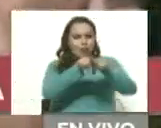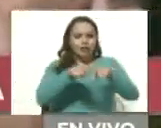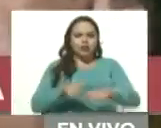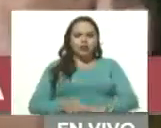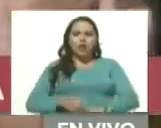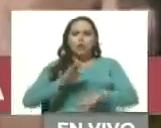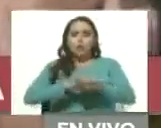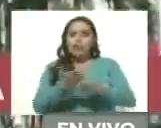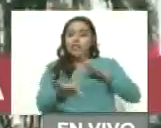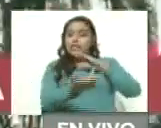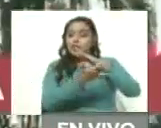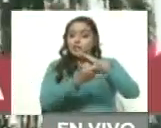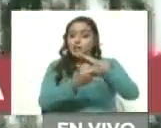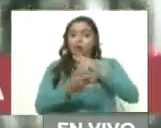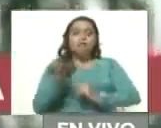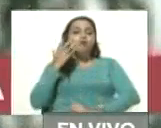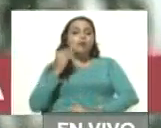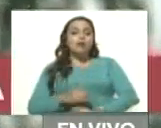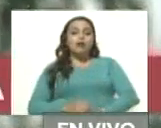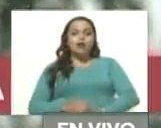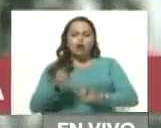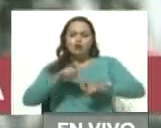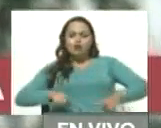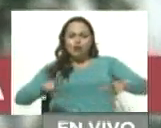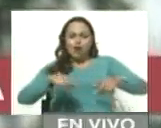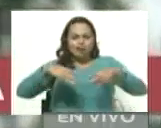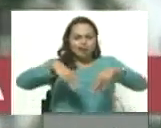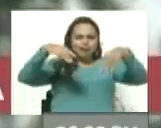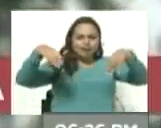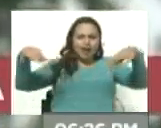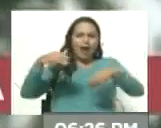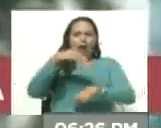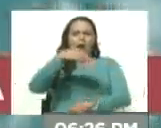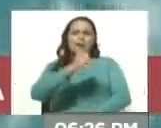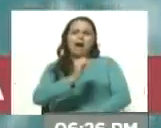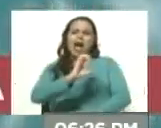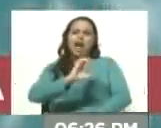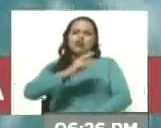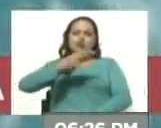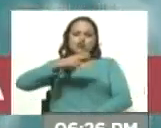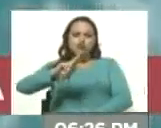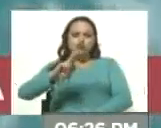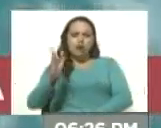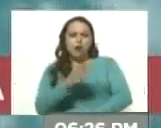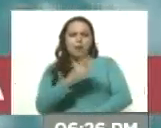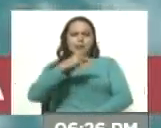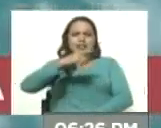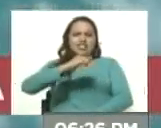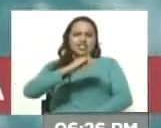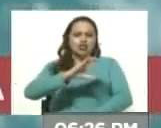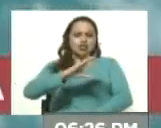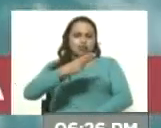tecnología por ejemplo machu picchu séptima maravilla del mundo pero nunca se construyó